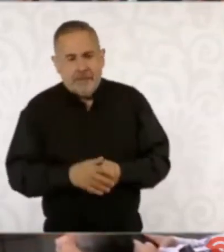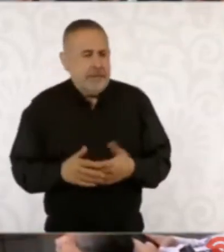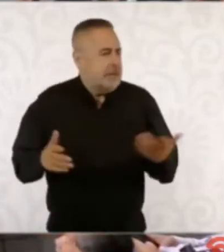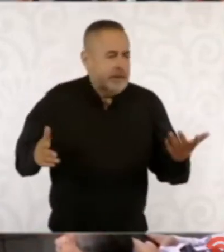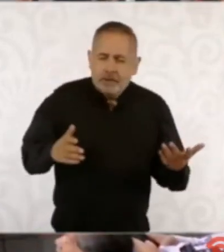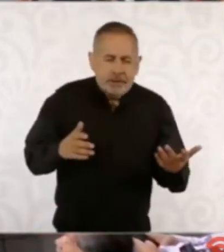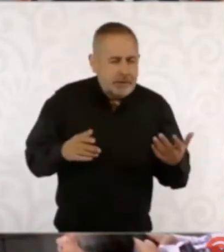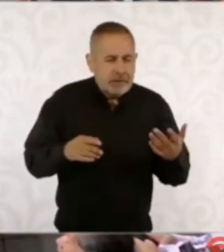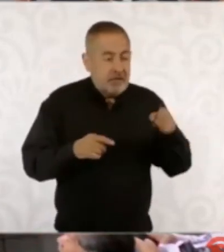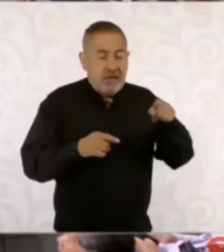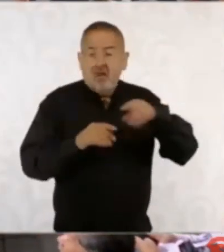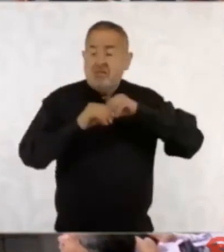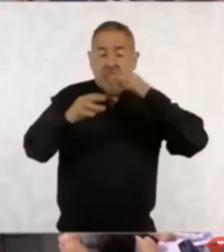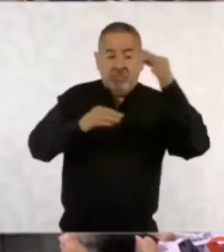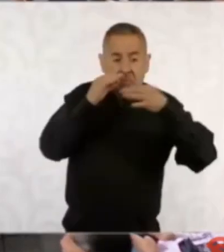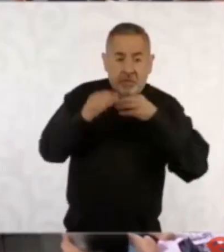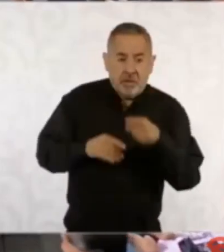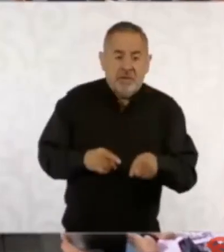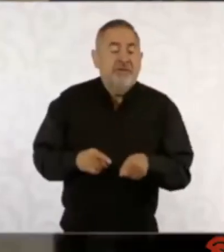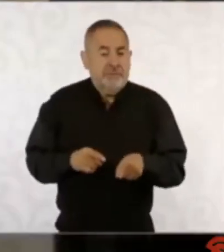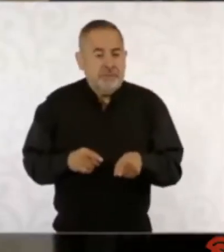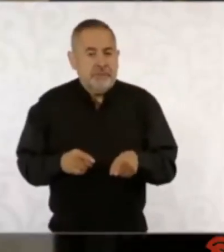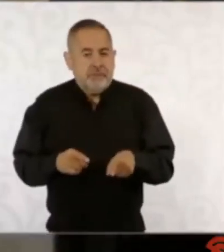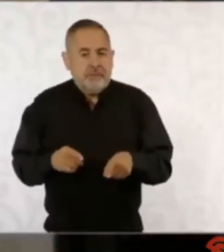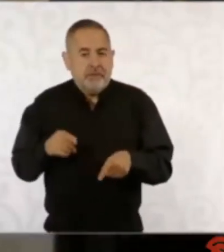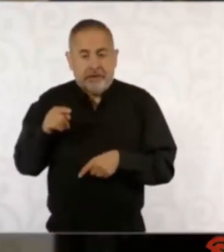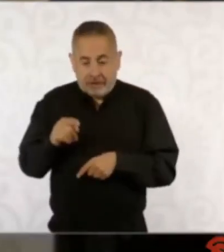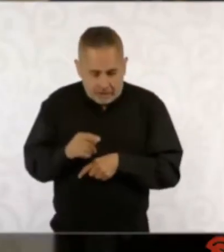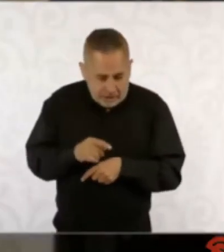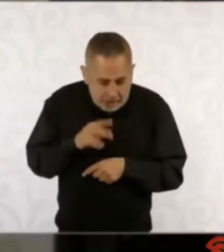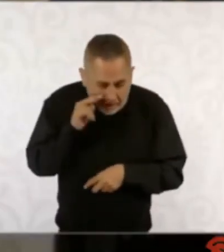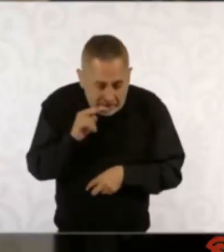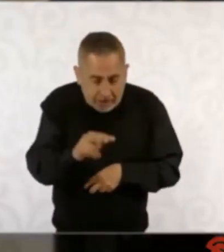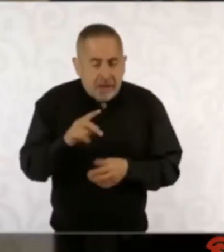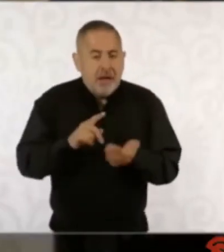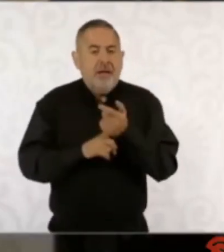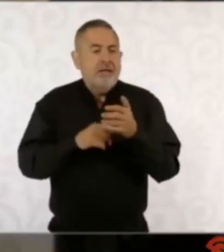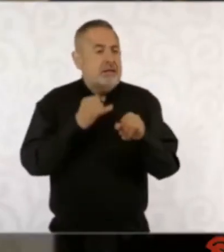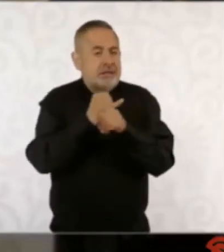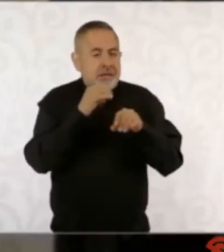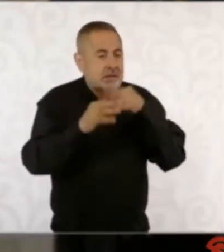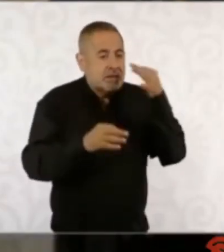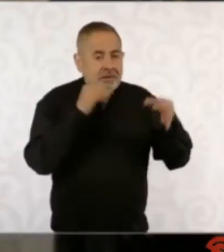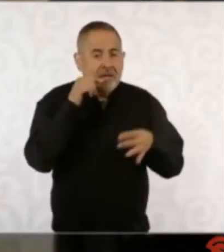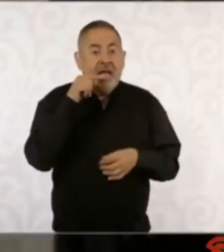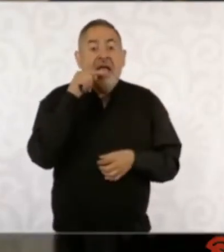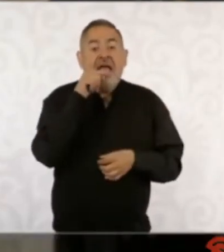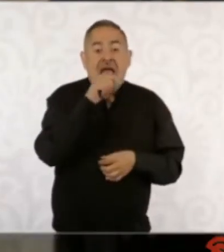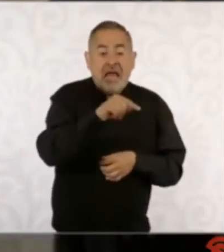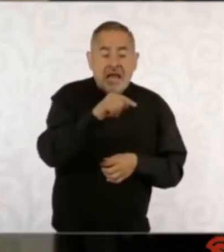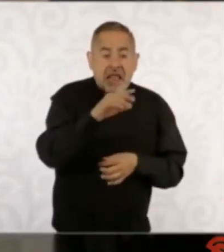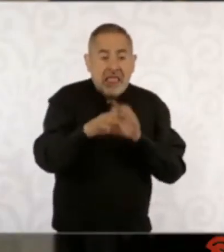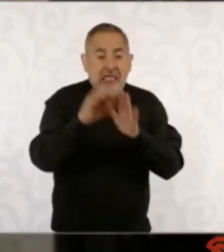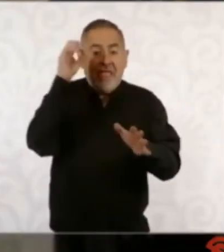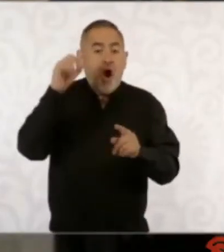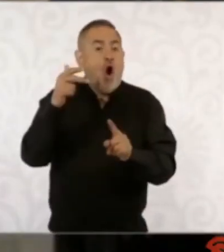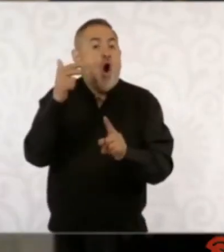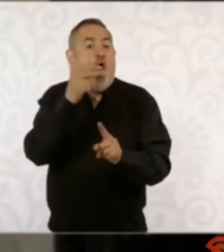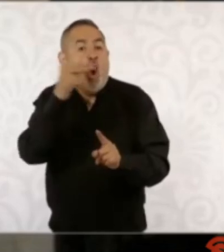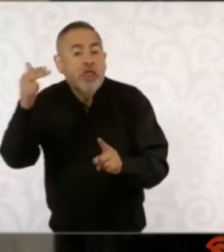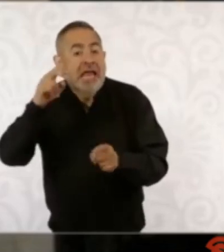redes pues encontraron también en la entrevista de Azucena Oresti que él estaba en un hotel de Lisboa